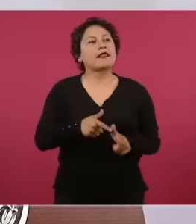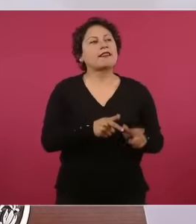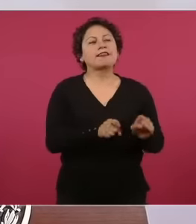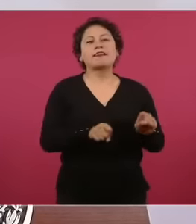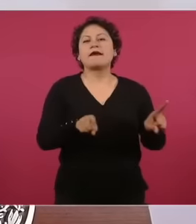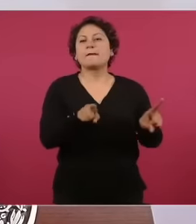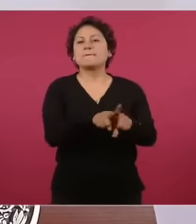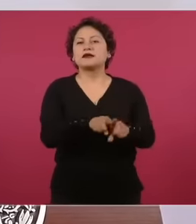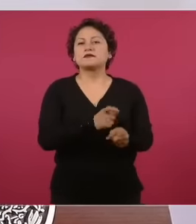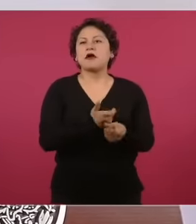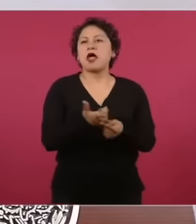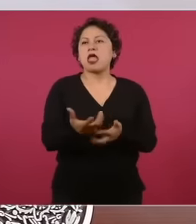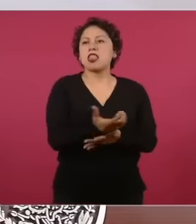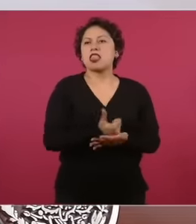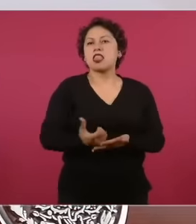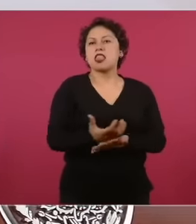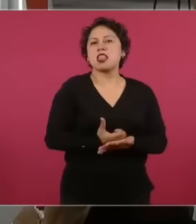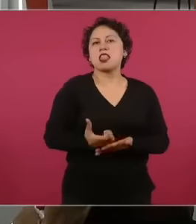Pero así como él,